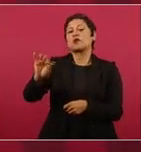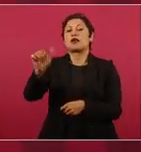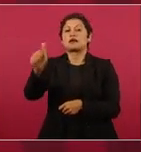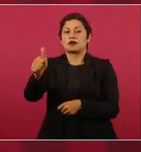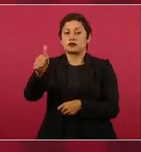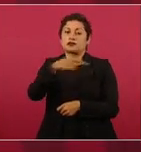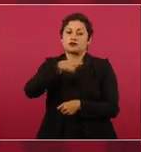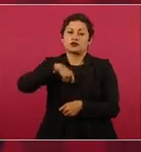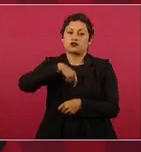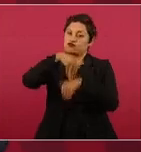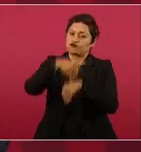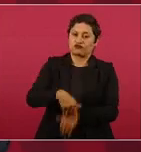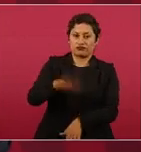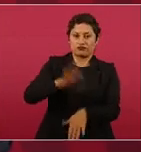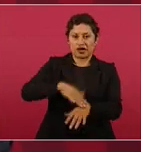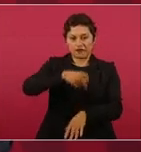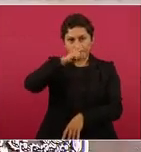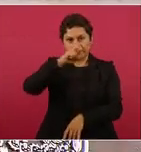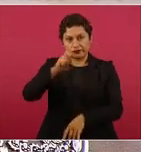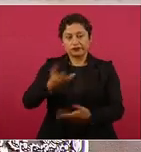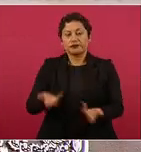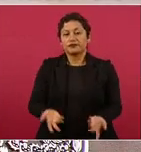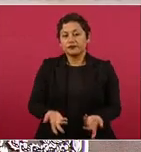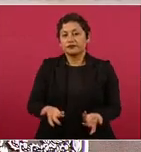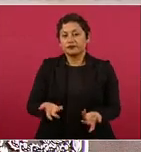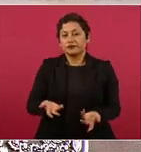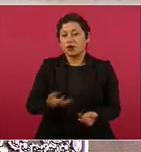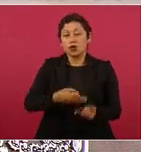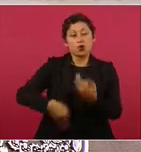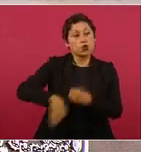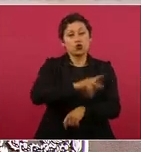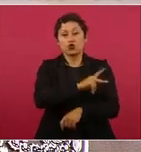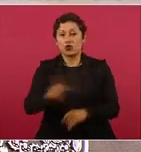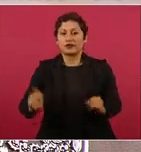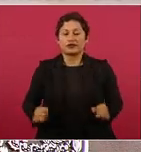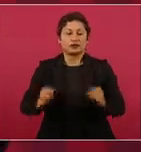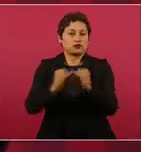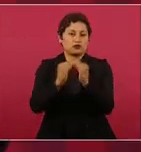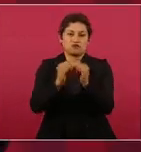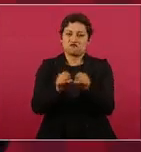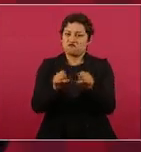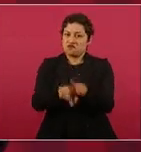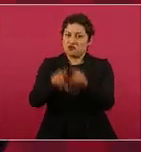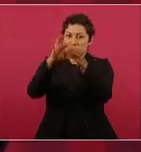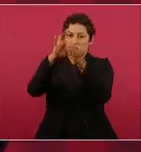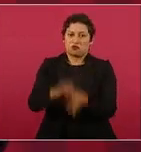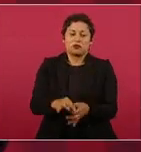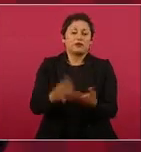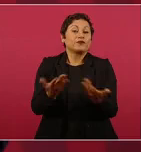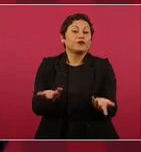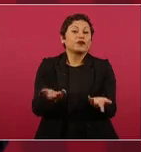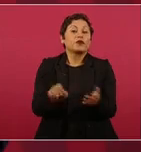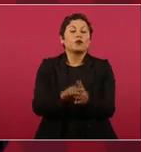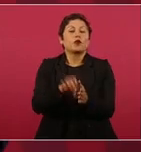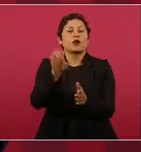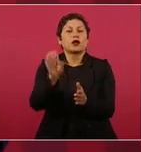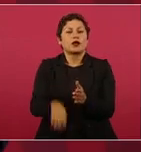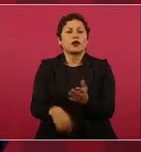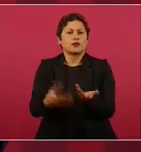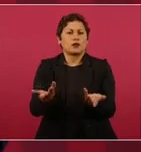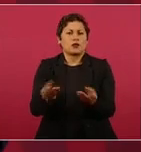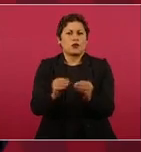Entonces, eso es en lo que estamos todas las instituciones. Es muy clara cuándo son los casos en donde